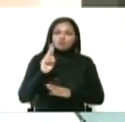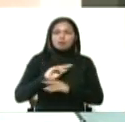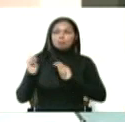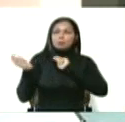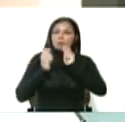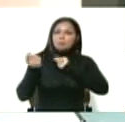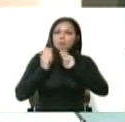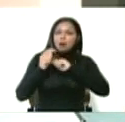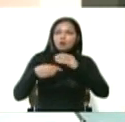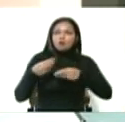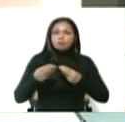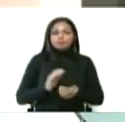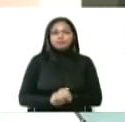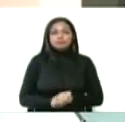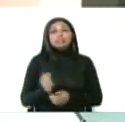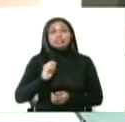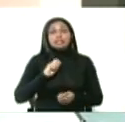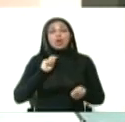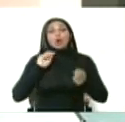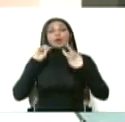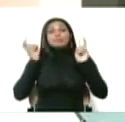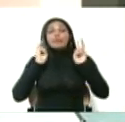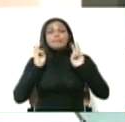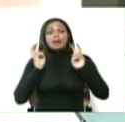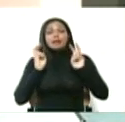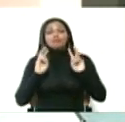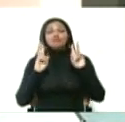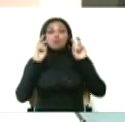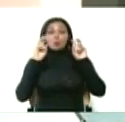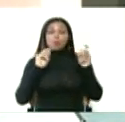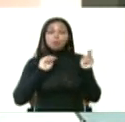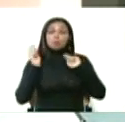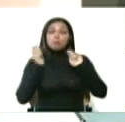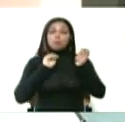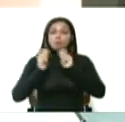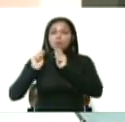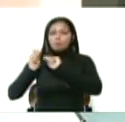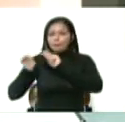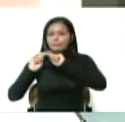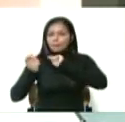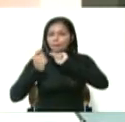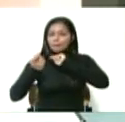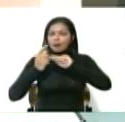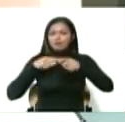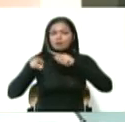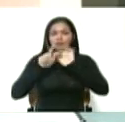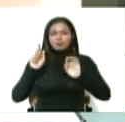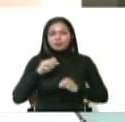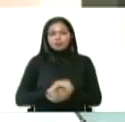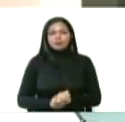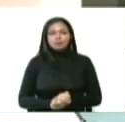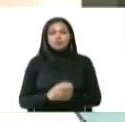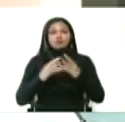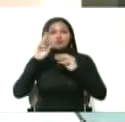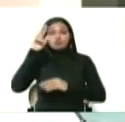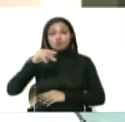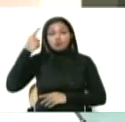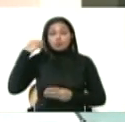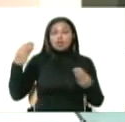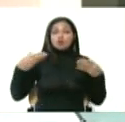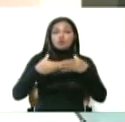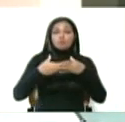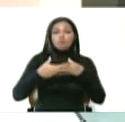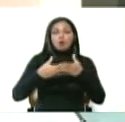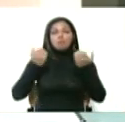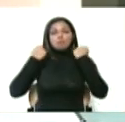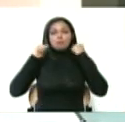debatiendo. Sí, eso es un tema de los que se están debatiendo. Hay investigaciones que van saliendo todos los días y el equipo, el comité terapéutico,